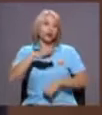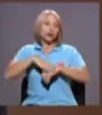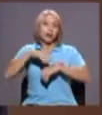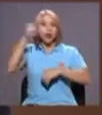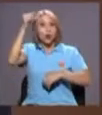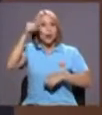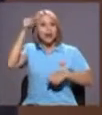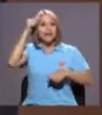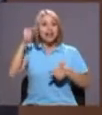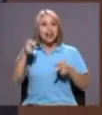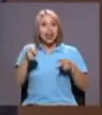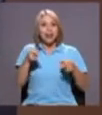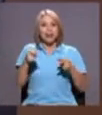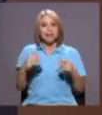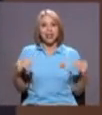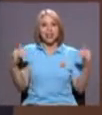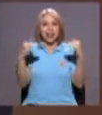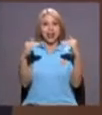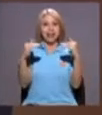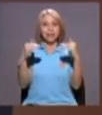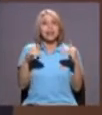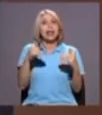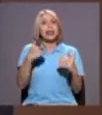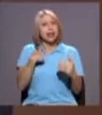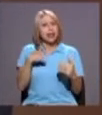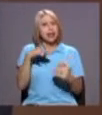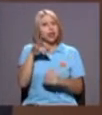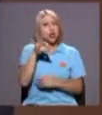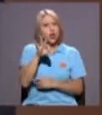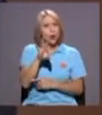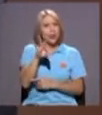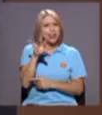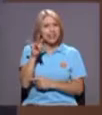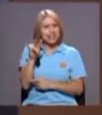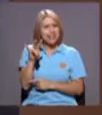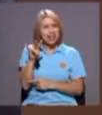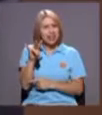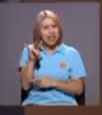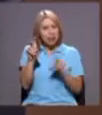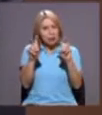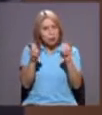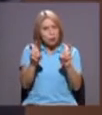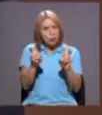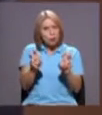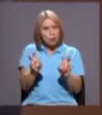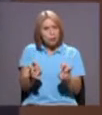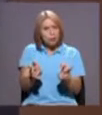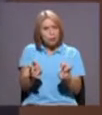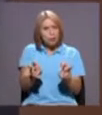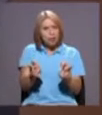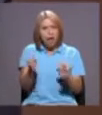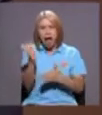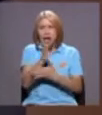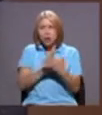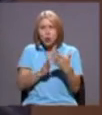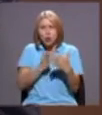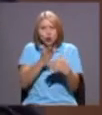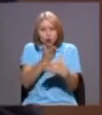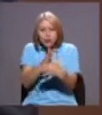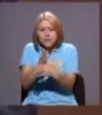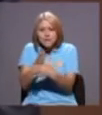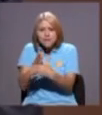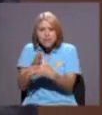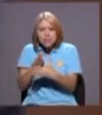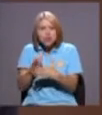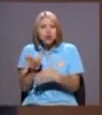de equidad, que tiene 97 puntos, algunos subdivididos de manera que son como 115